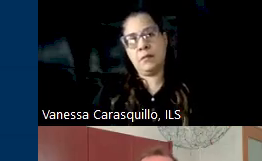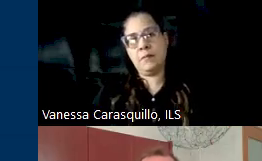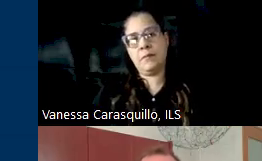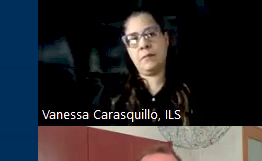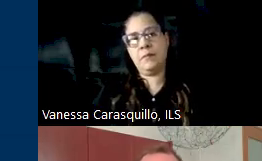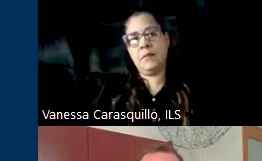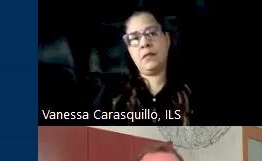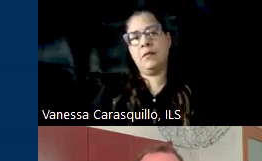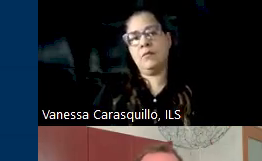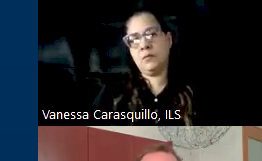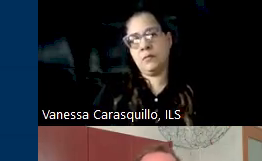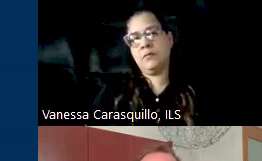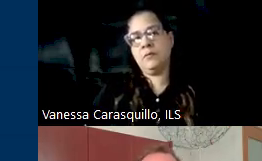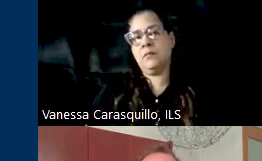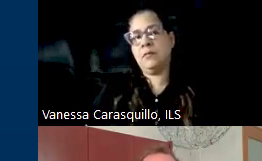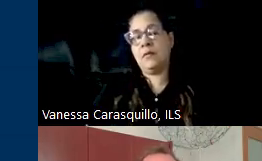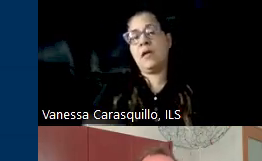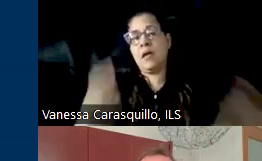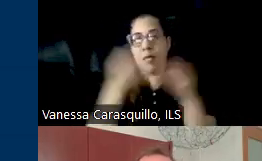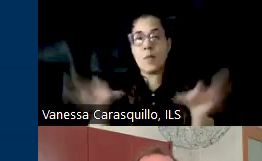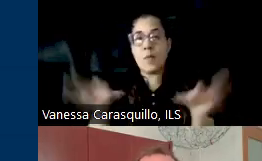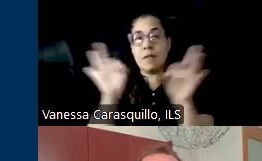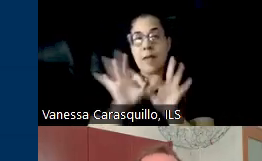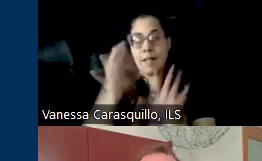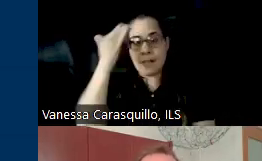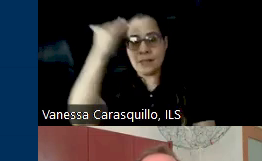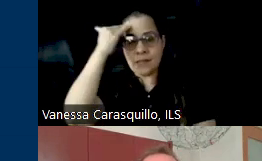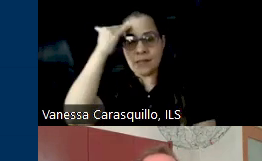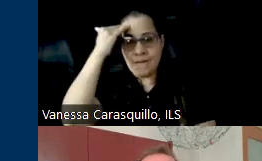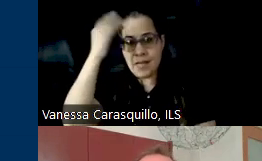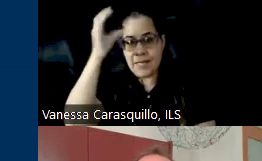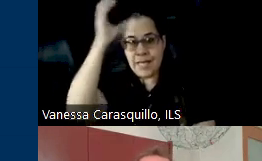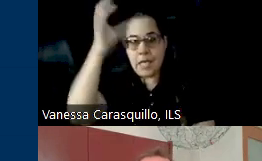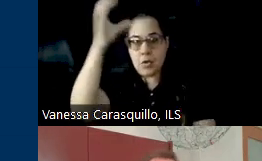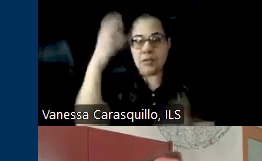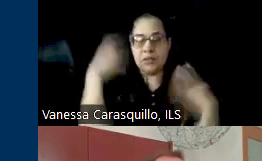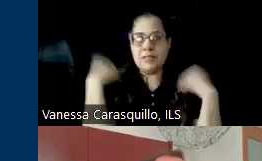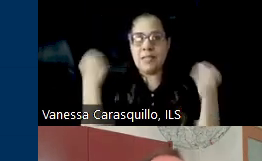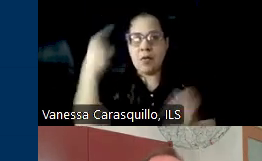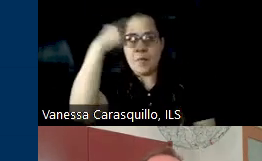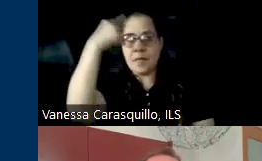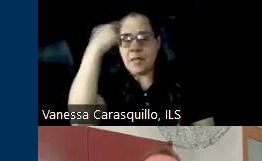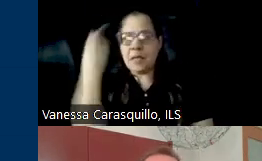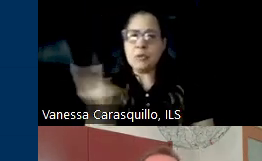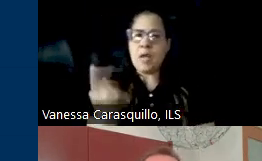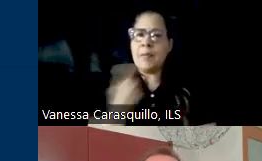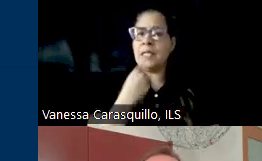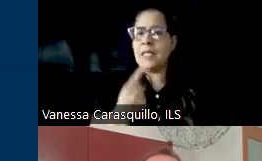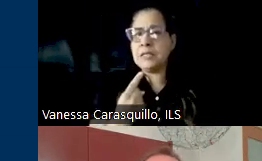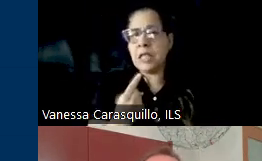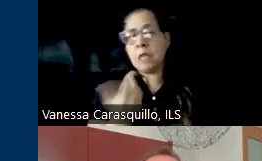Es importante entender que el concepto de salud mental no es meramente decir que la